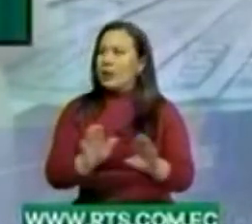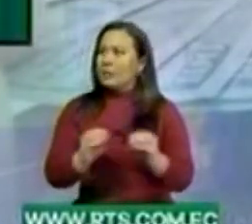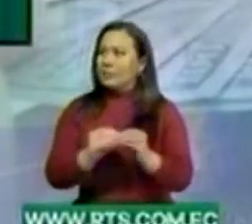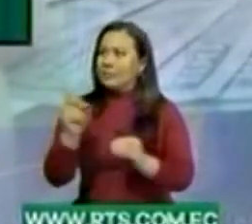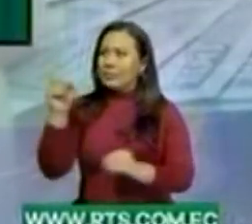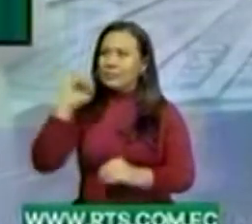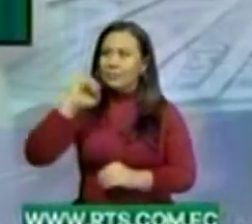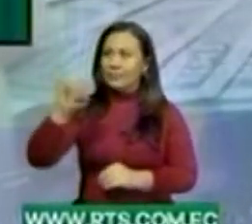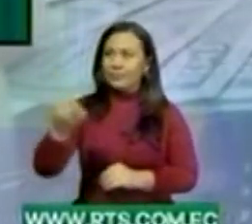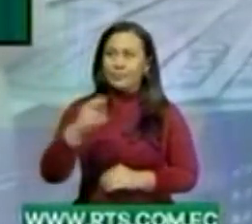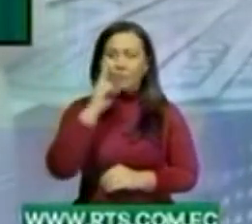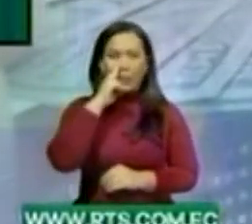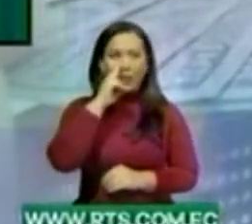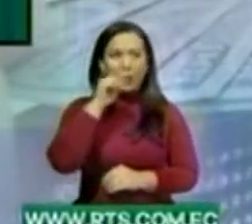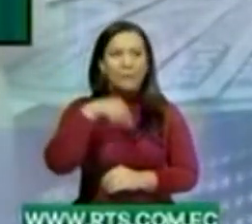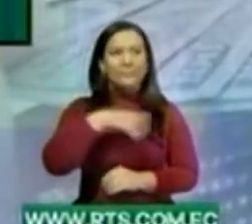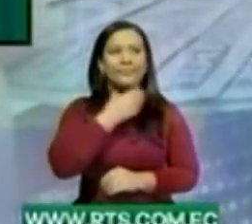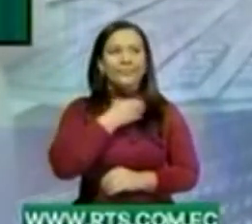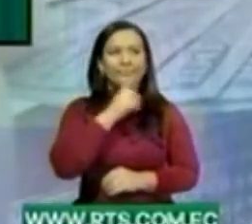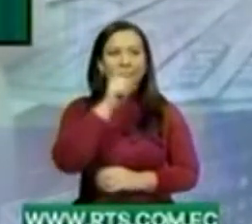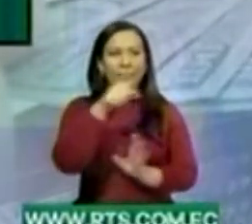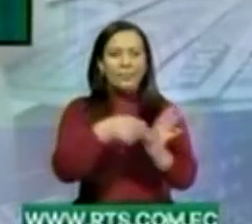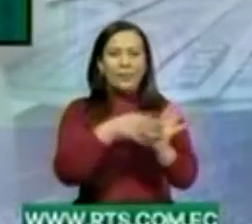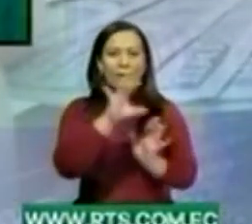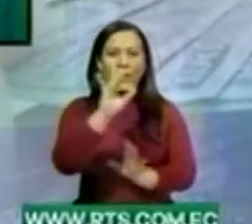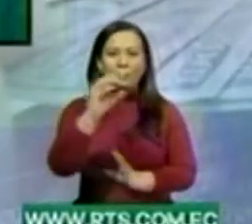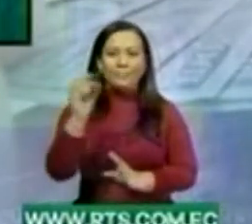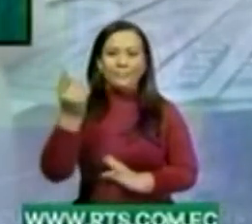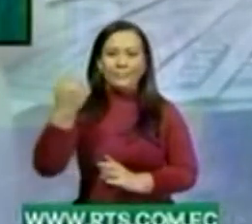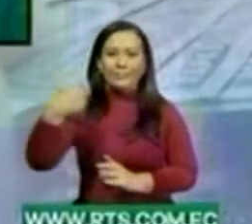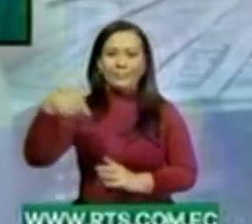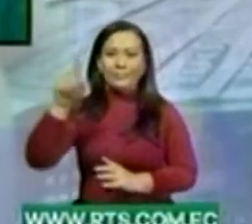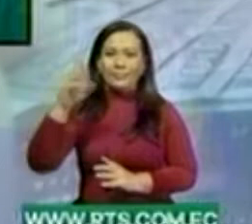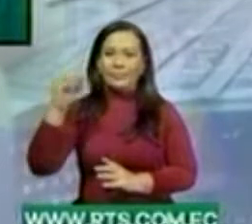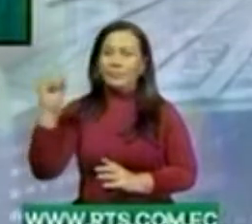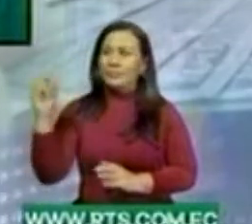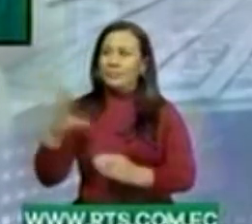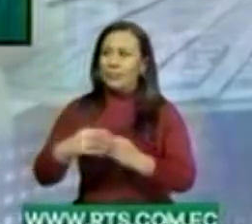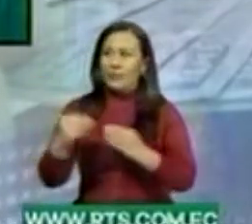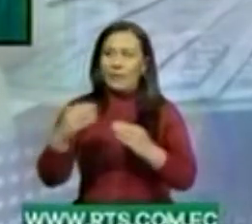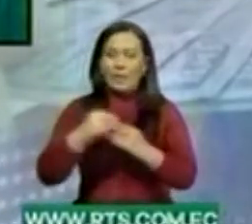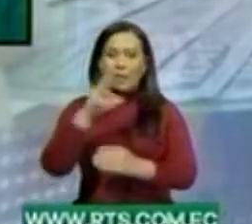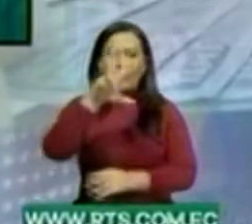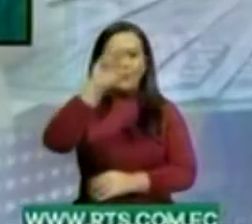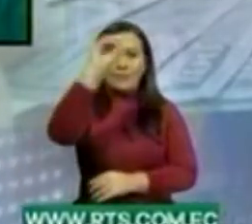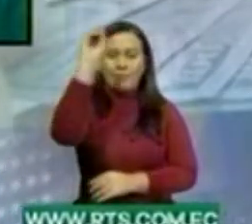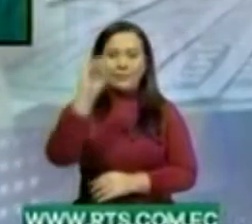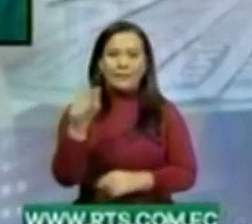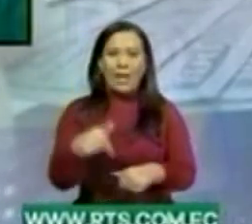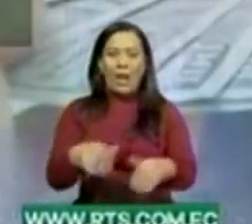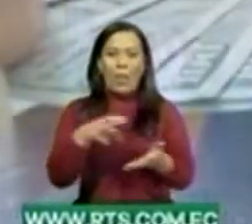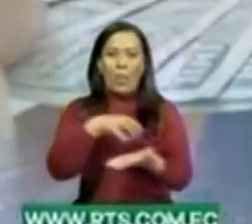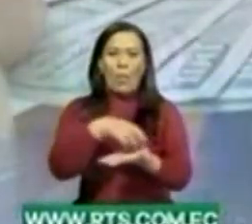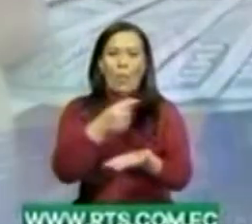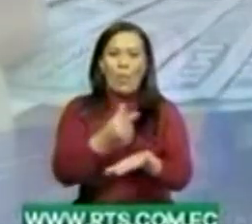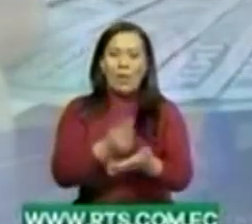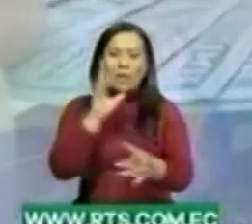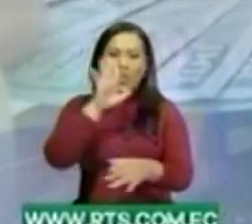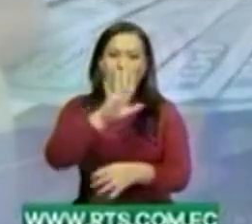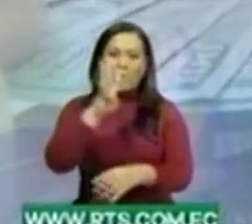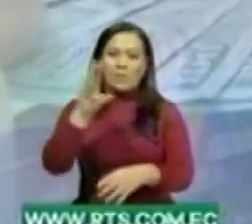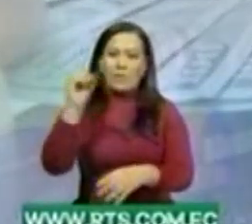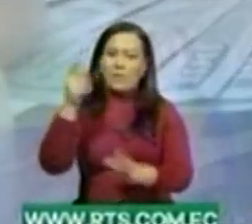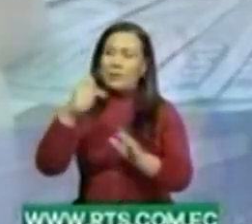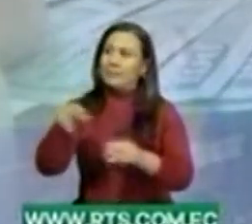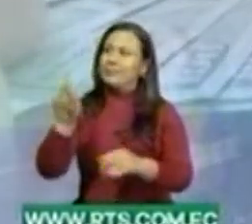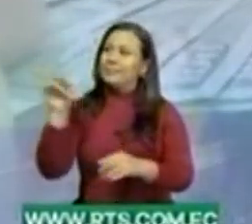del presente año se entregaron 1.800 millones de dólares. El 30% se consignaron en Guayas. Hasta diciembre el Banco de